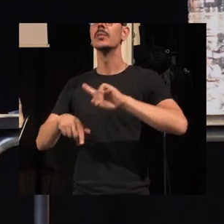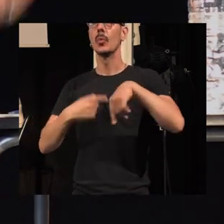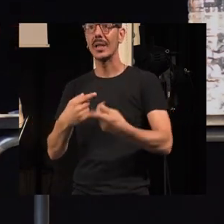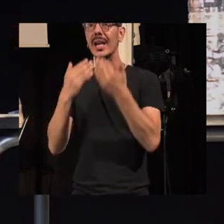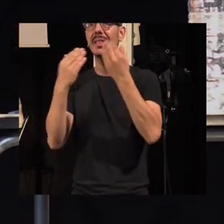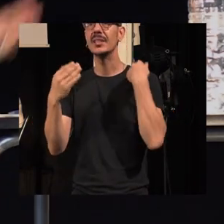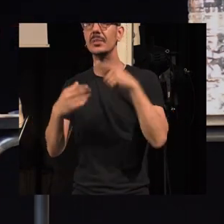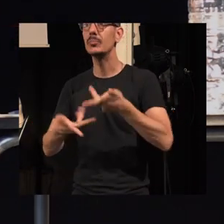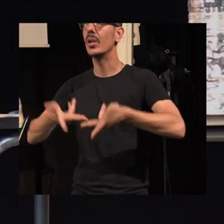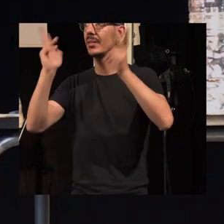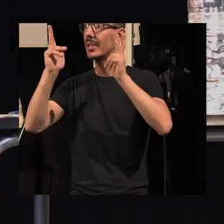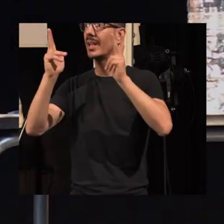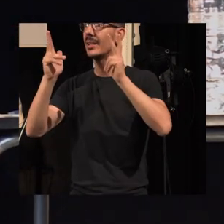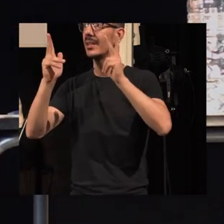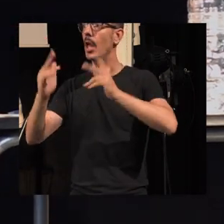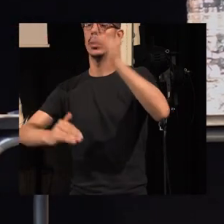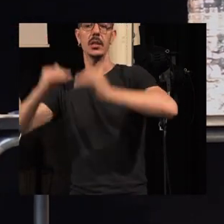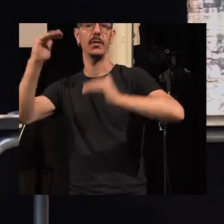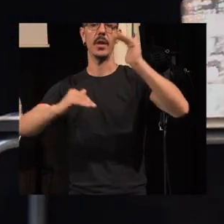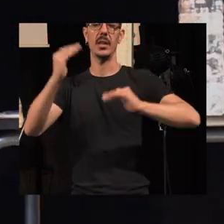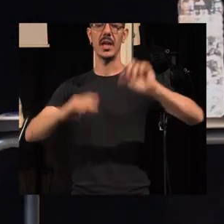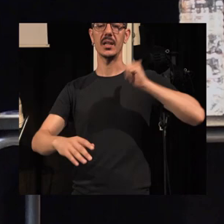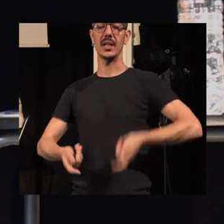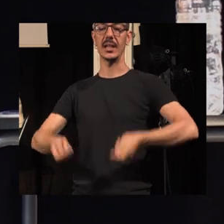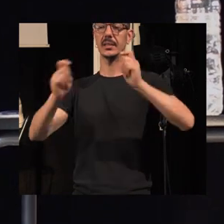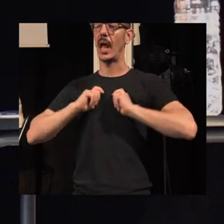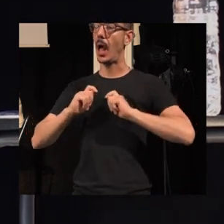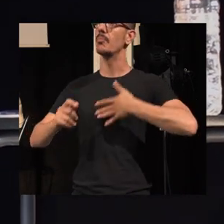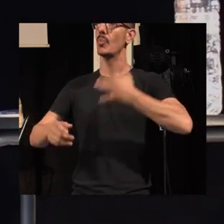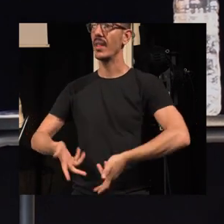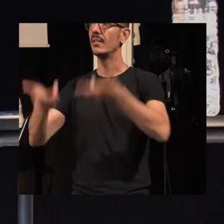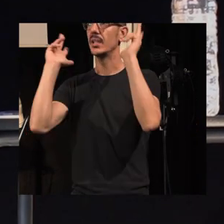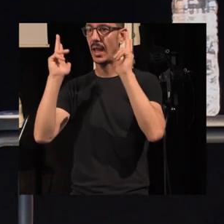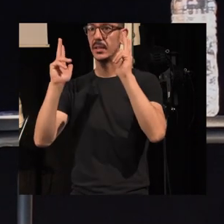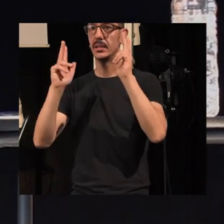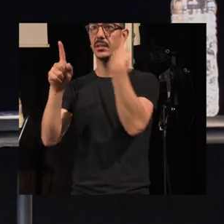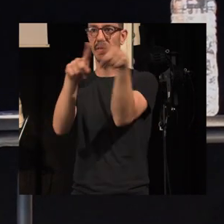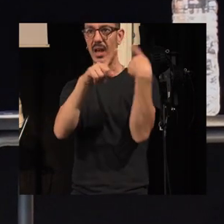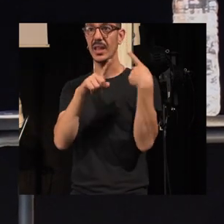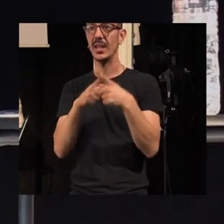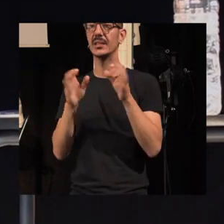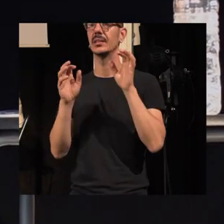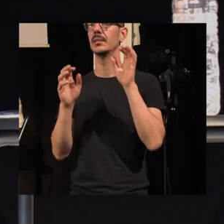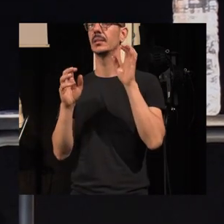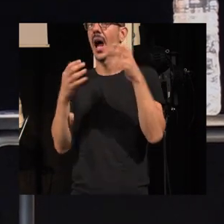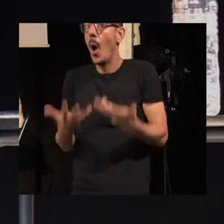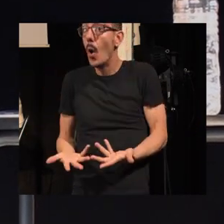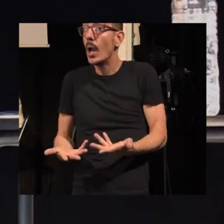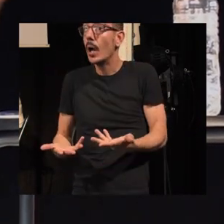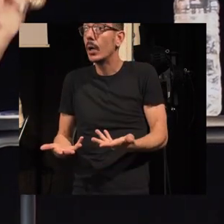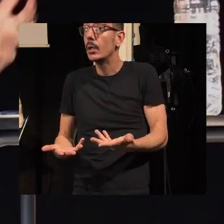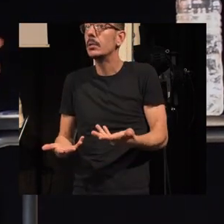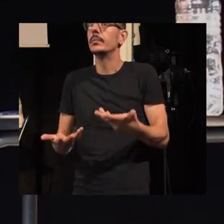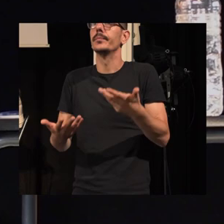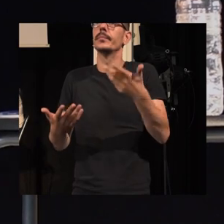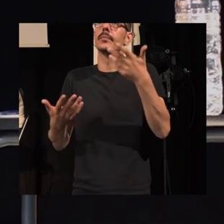posibiliten libertades que actualmente no son posibles. Y digo que no son posibles basándome en